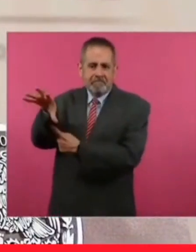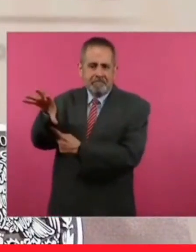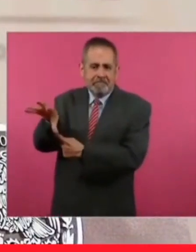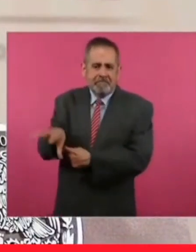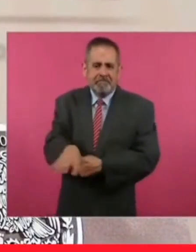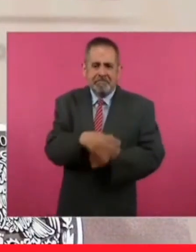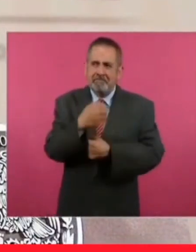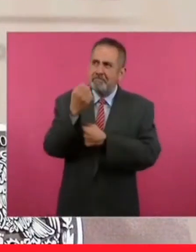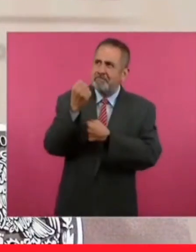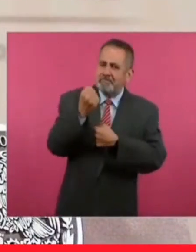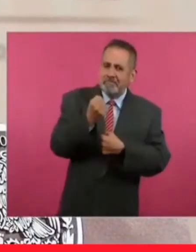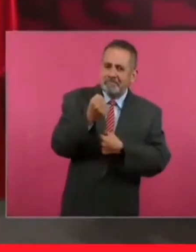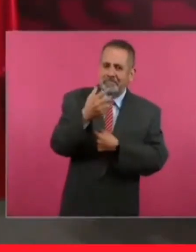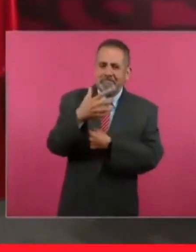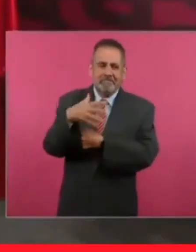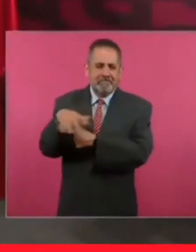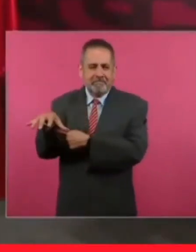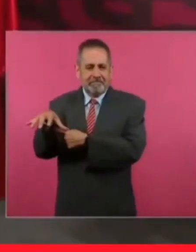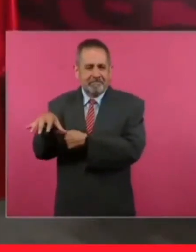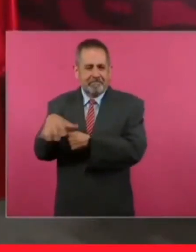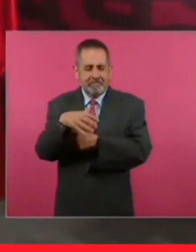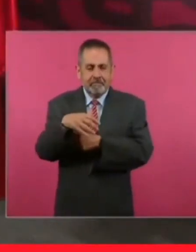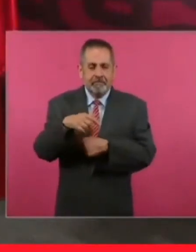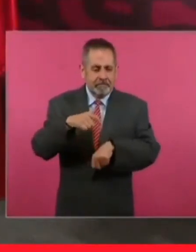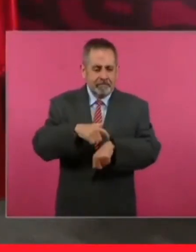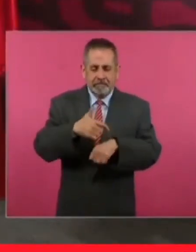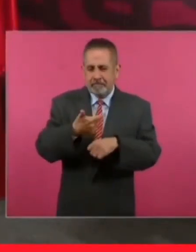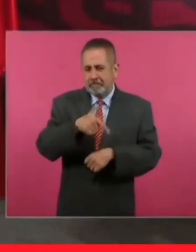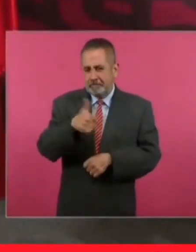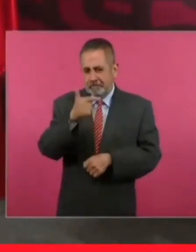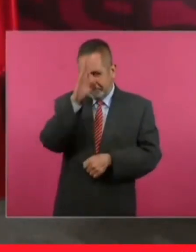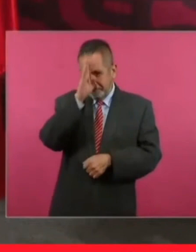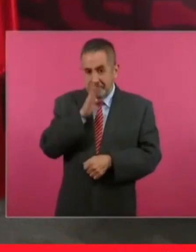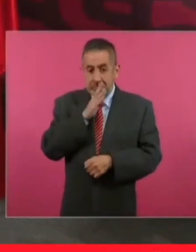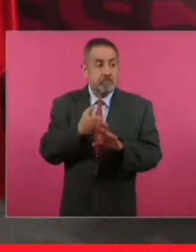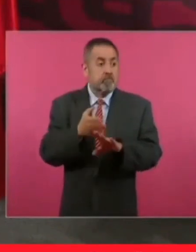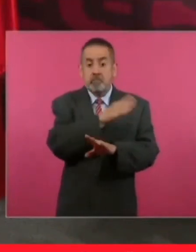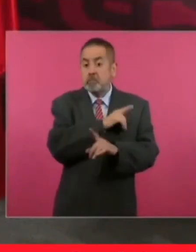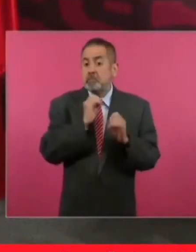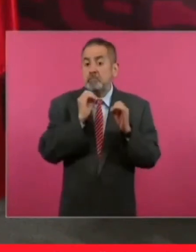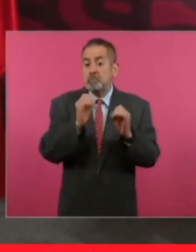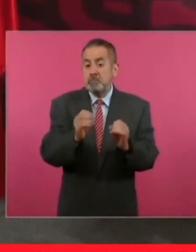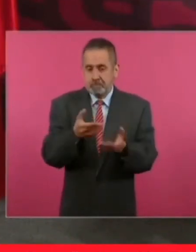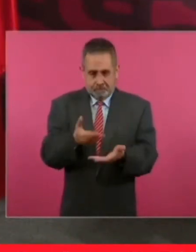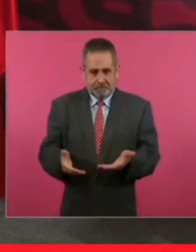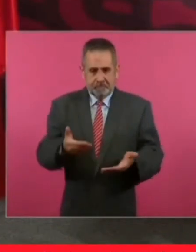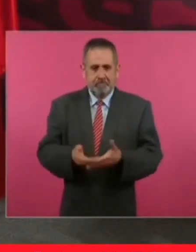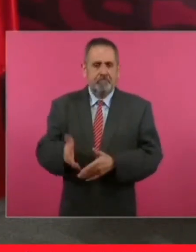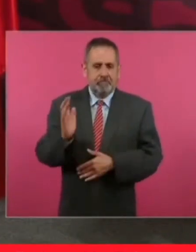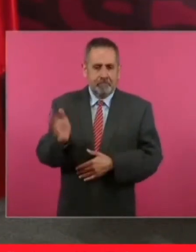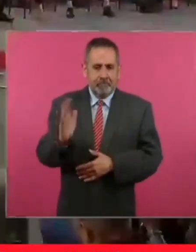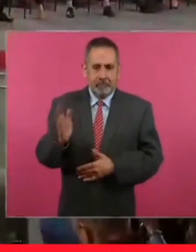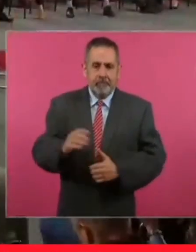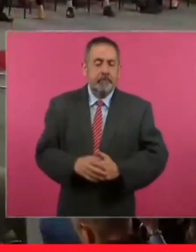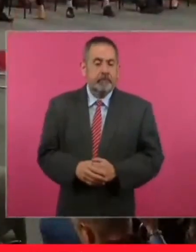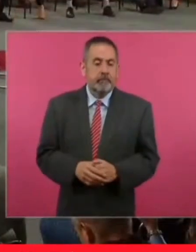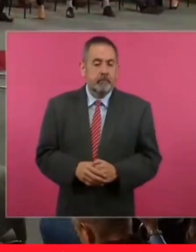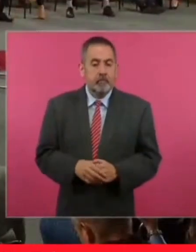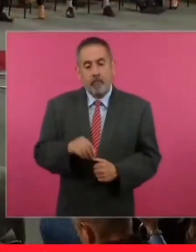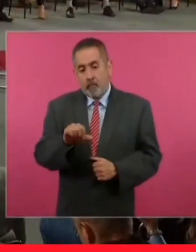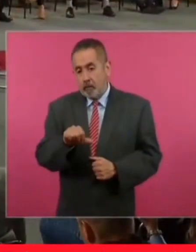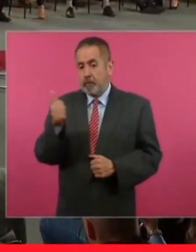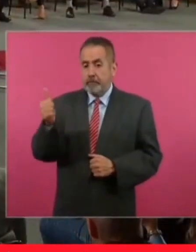del día y ya hacía tiempo que no tocaban las campanas en la catedral. Otro inmueble muy